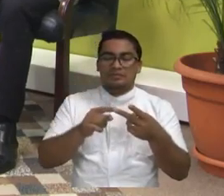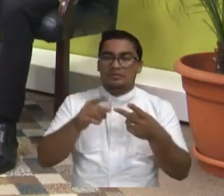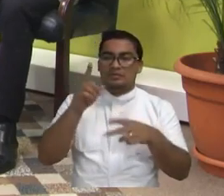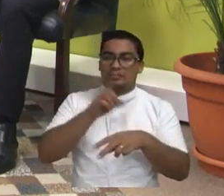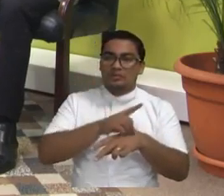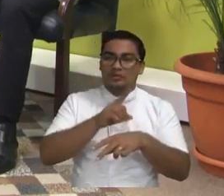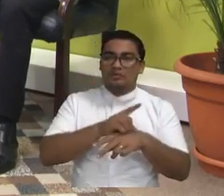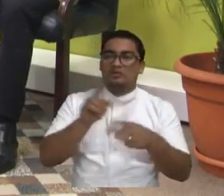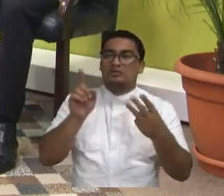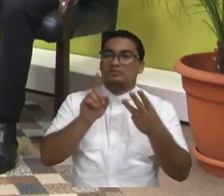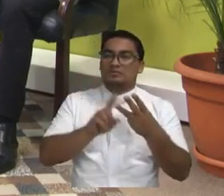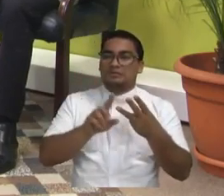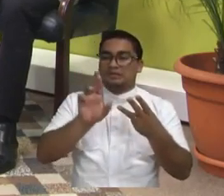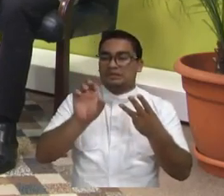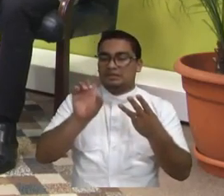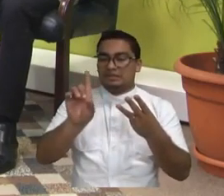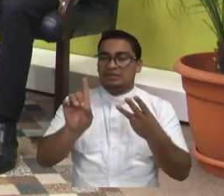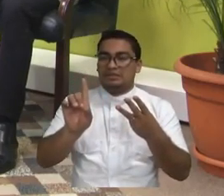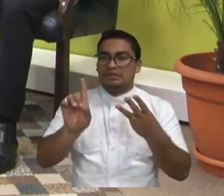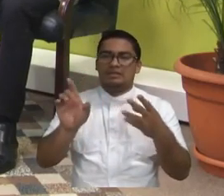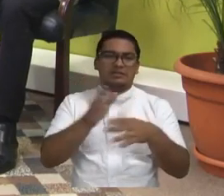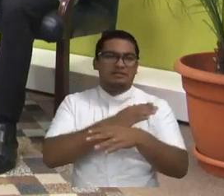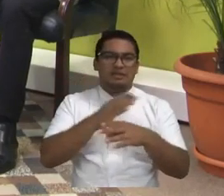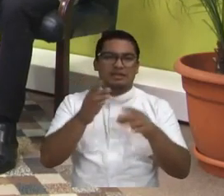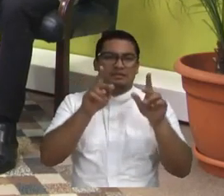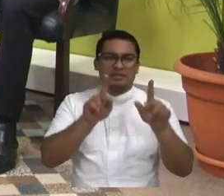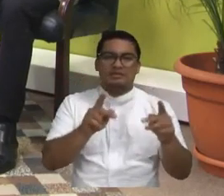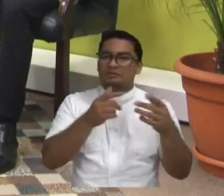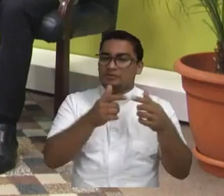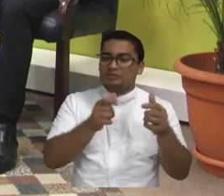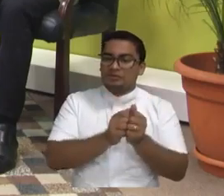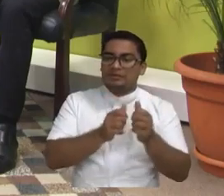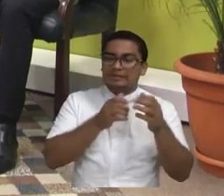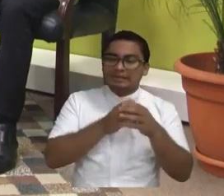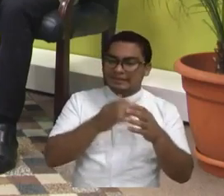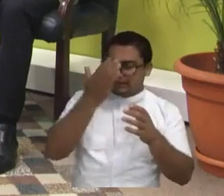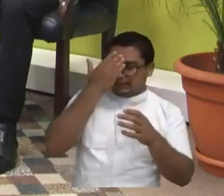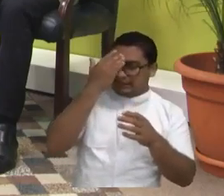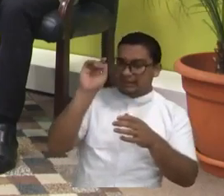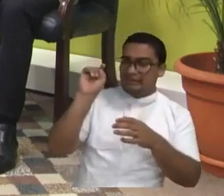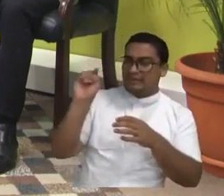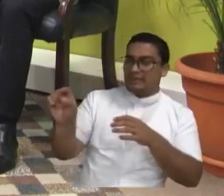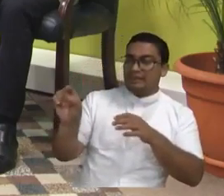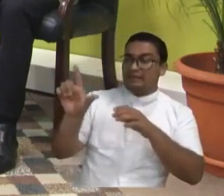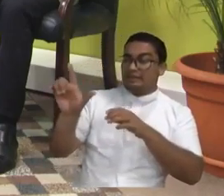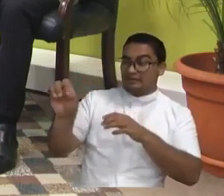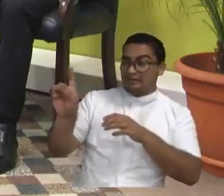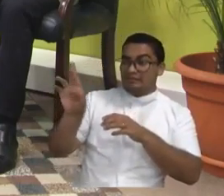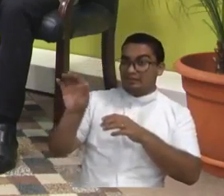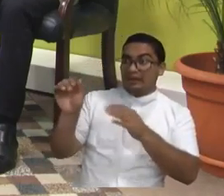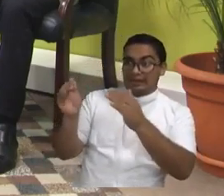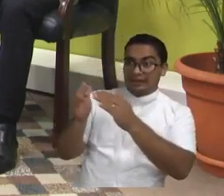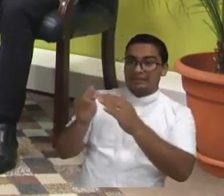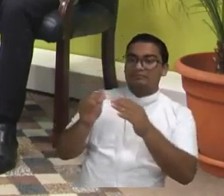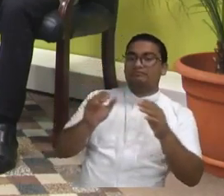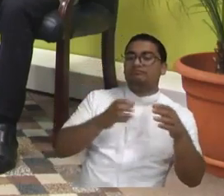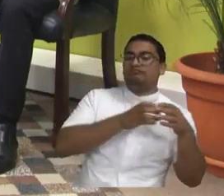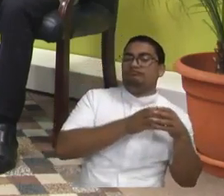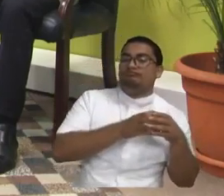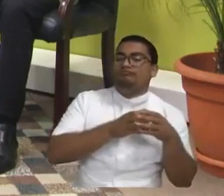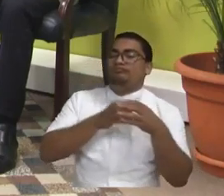La red comunitaria, cuando se dan cuenta de algún caso de lepra, ustedes van hasta el lugar.